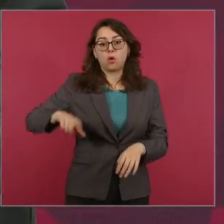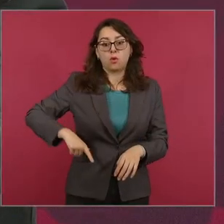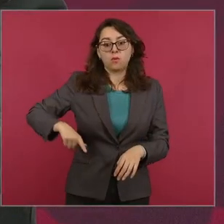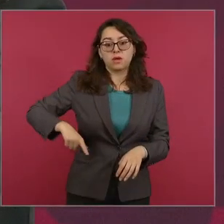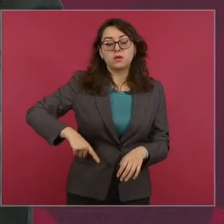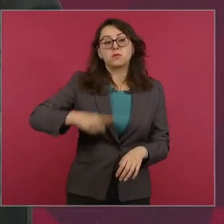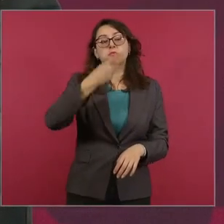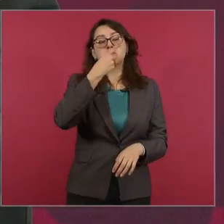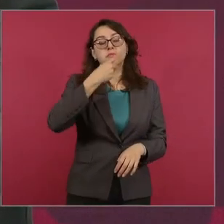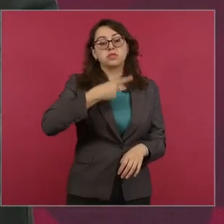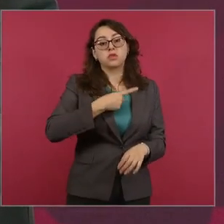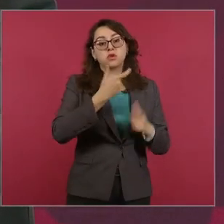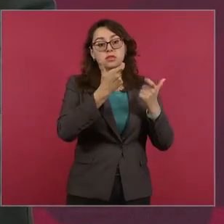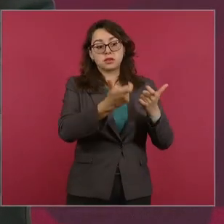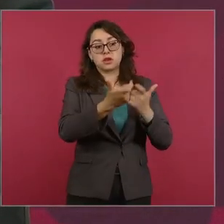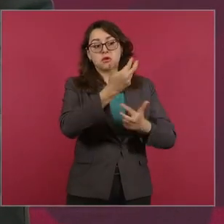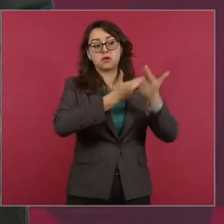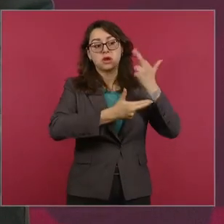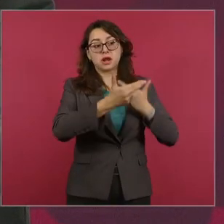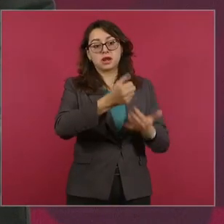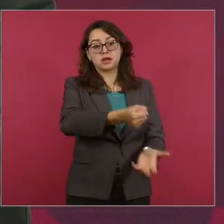y todavía no ha caído,